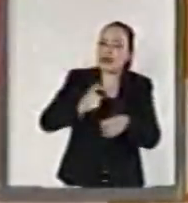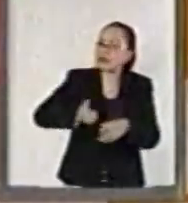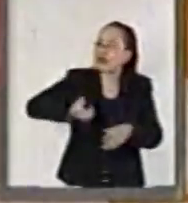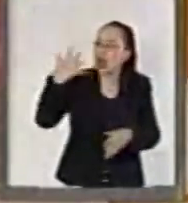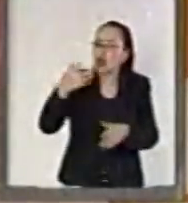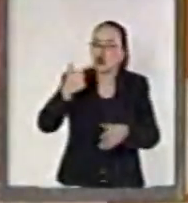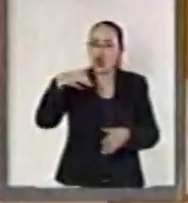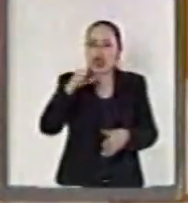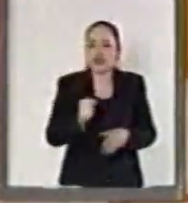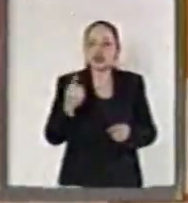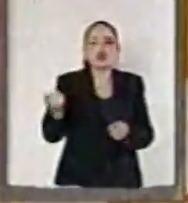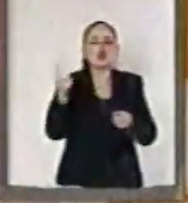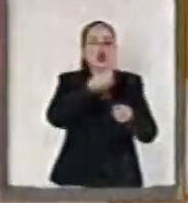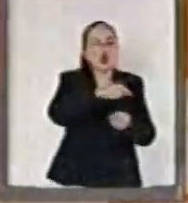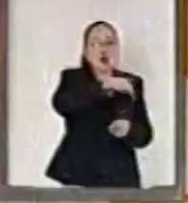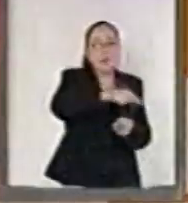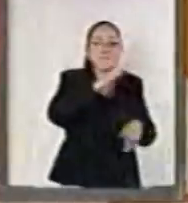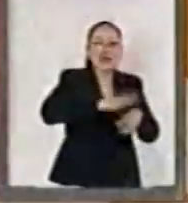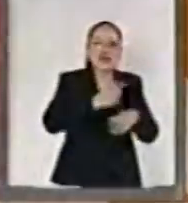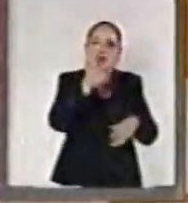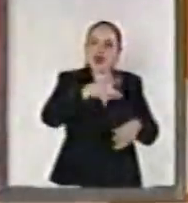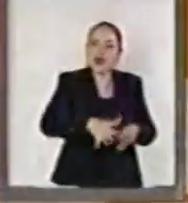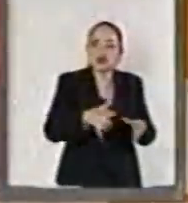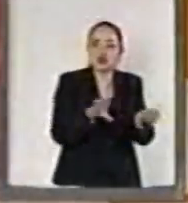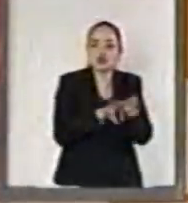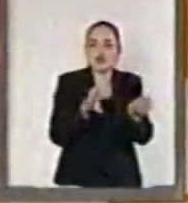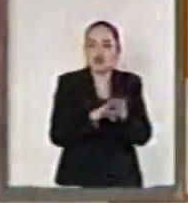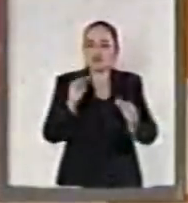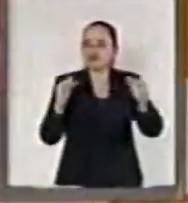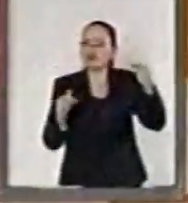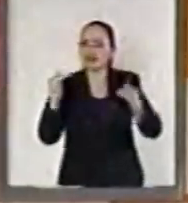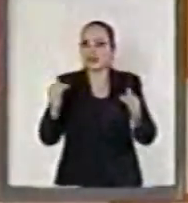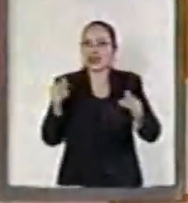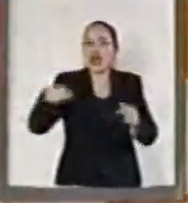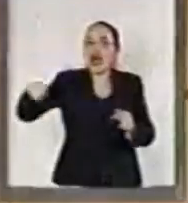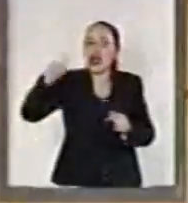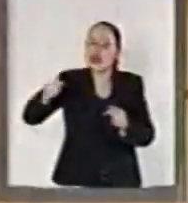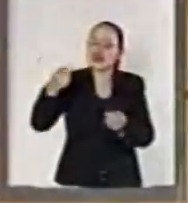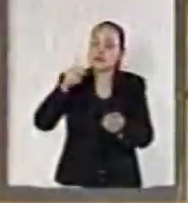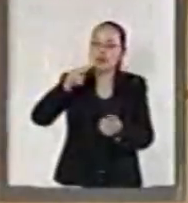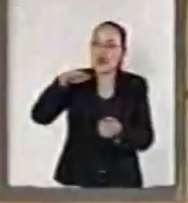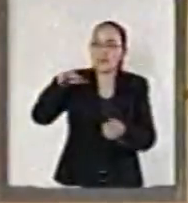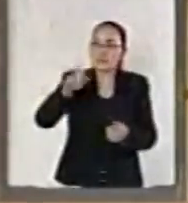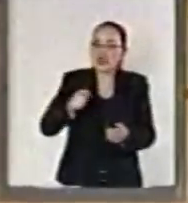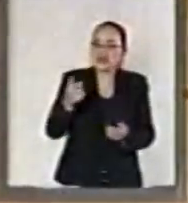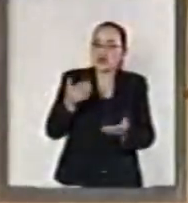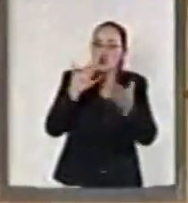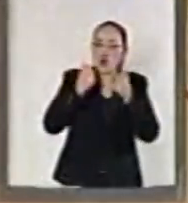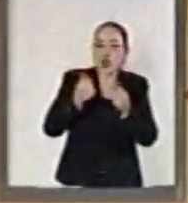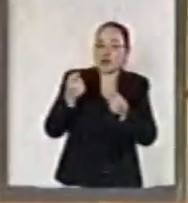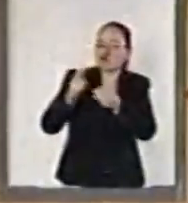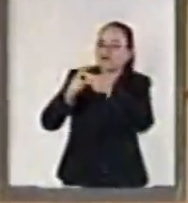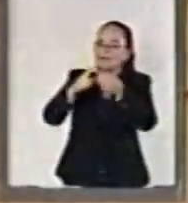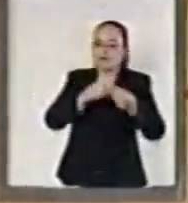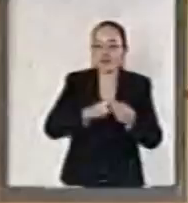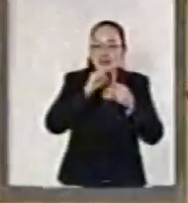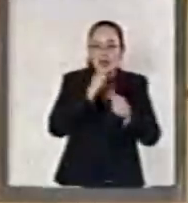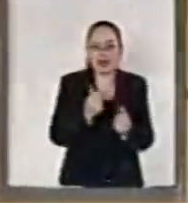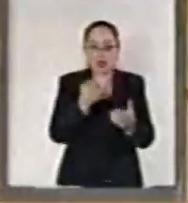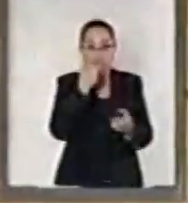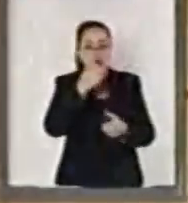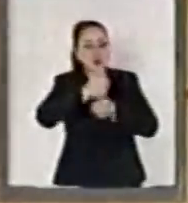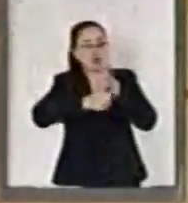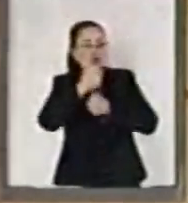competidores lo den más barato y vacíen de clientes a Pemex. ¿No es esta una competencia